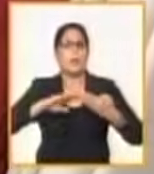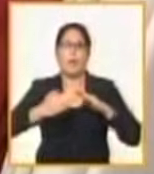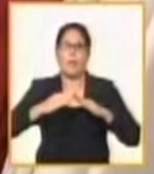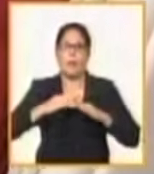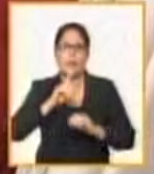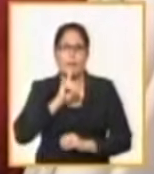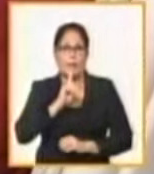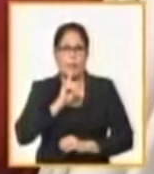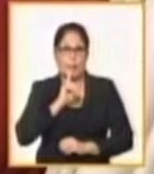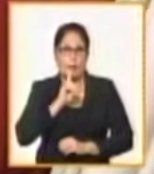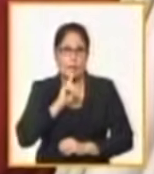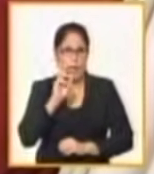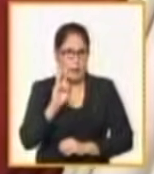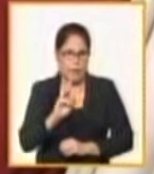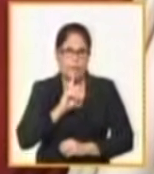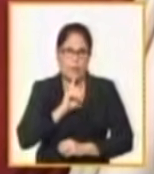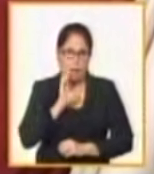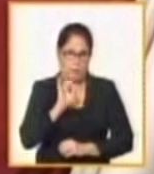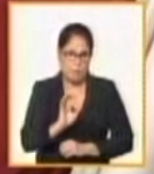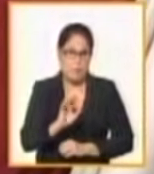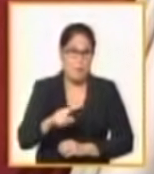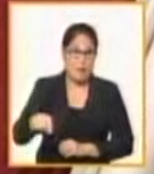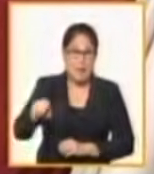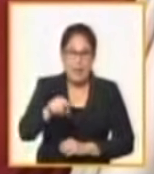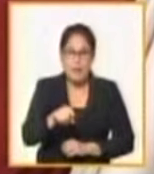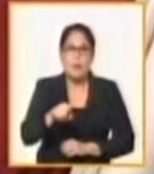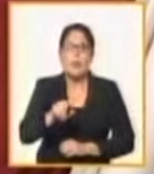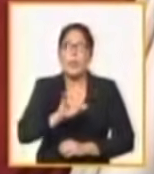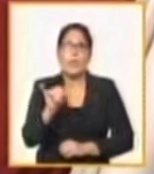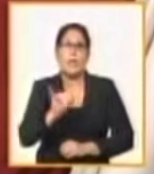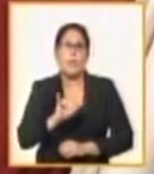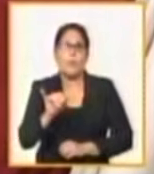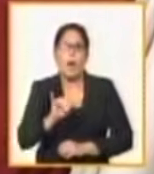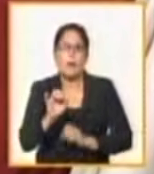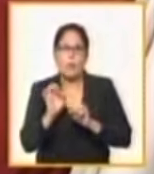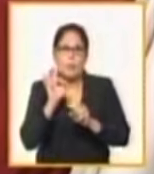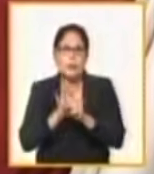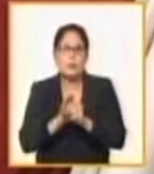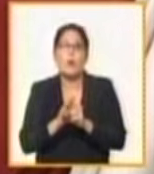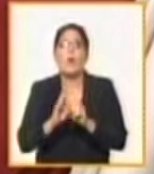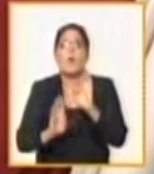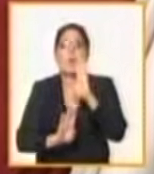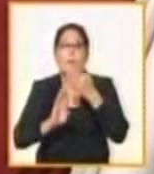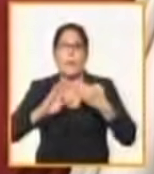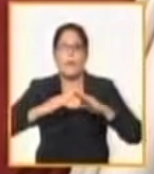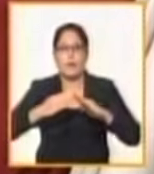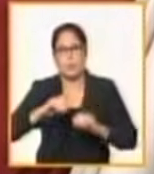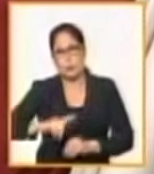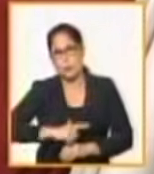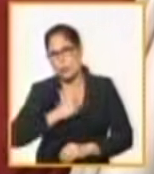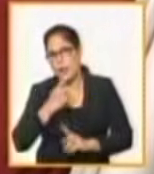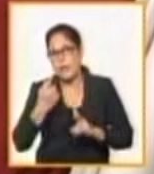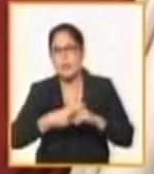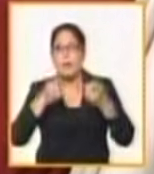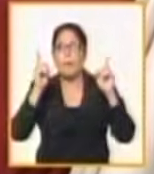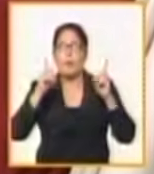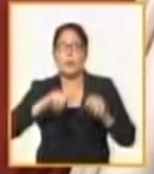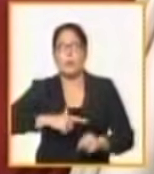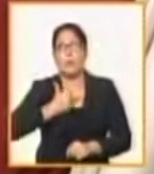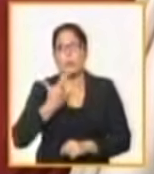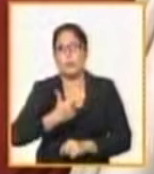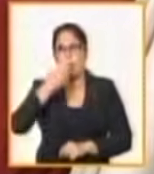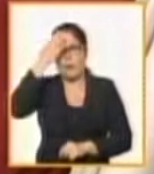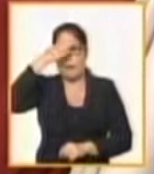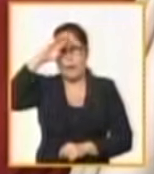duda fue un momento, pudiéramos decir, de despegue de ese debate cultural, pero también de la política cultural de la Revolución. ¿Cómo